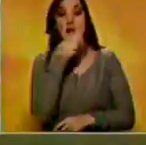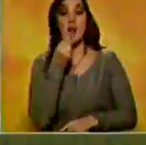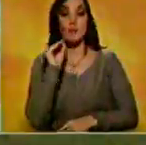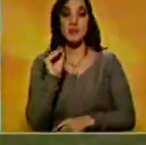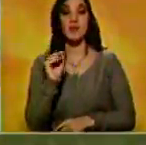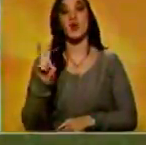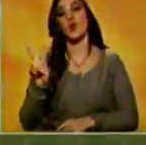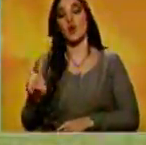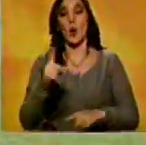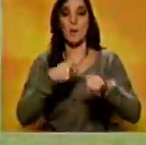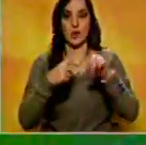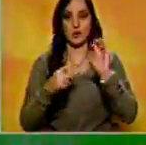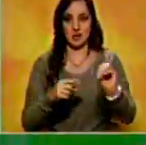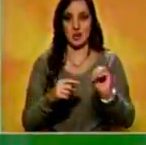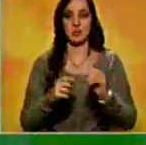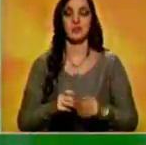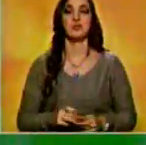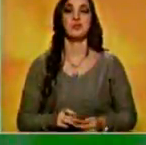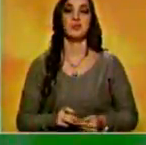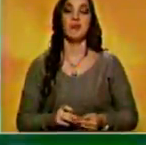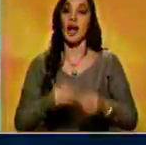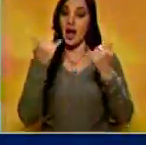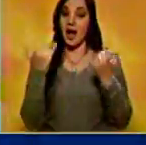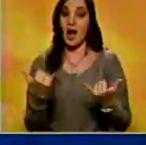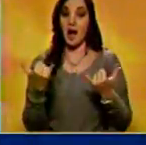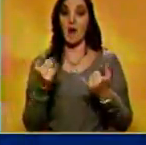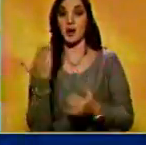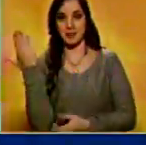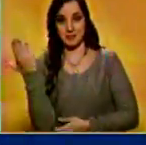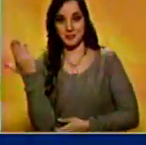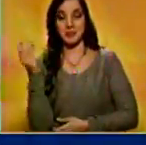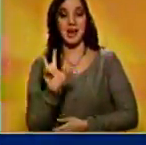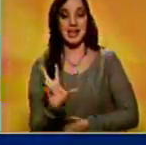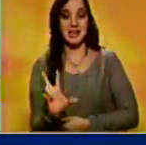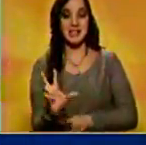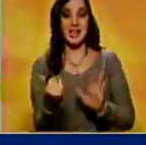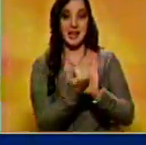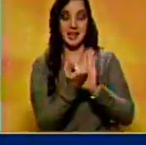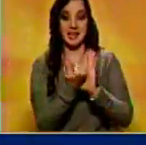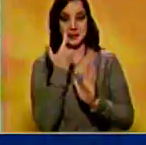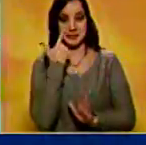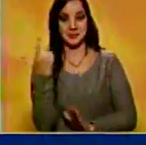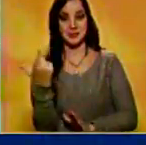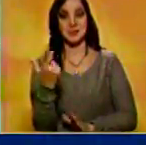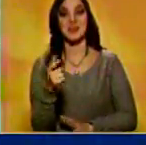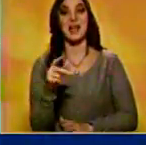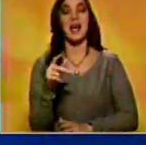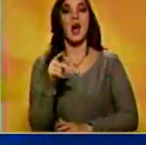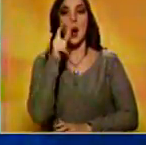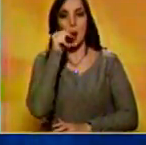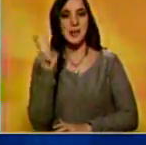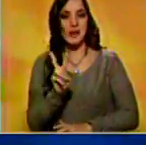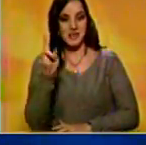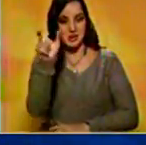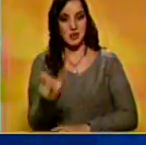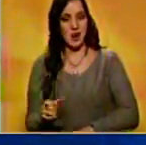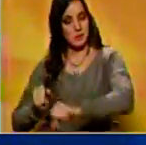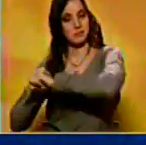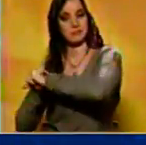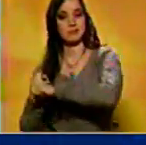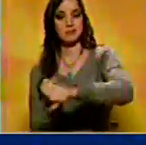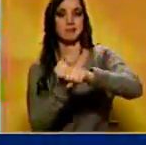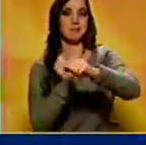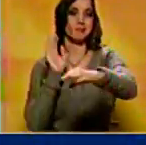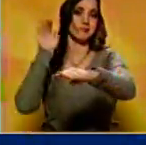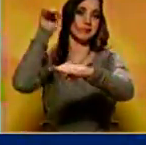impusieron 2-0. Pasamos al Busch Stadium, tercer inning, y este es Gerardo Parra conectando cuadrangular solitario por todo el jardín de la